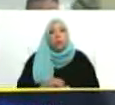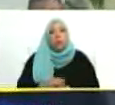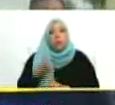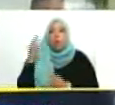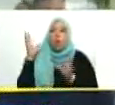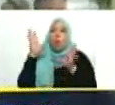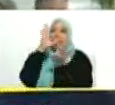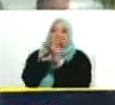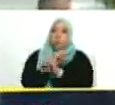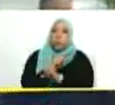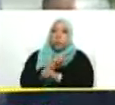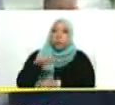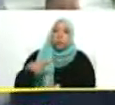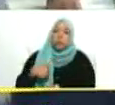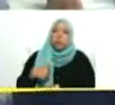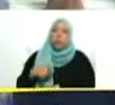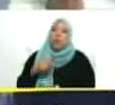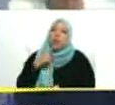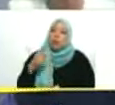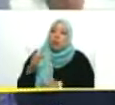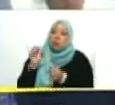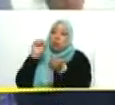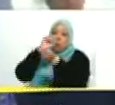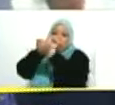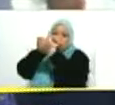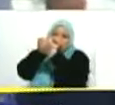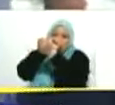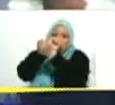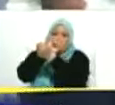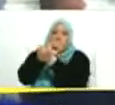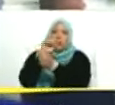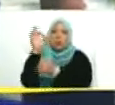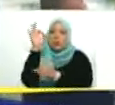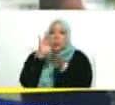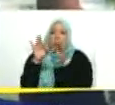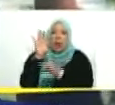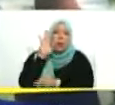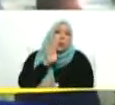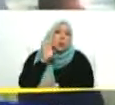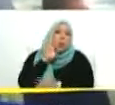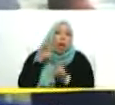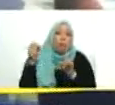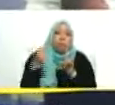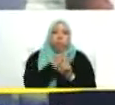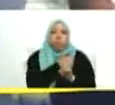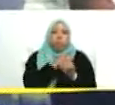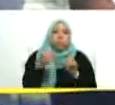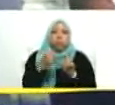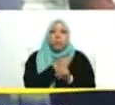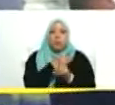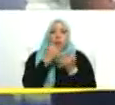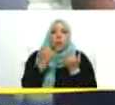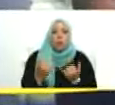oscuras, nauseabundas, donde los metieron, donde llegaron sus torturadores para